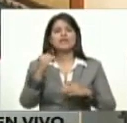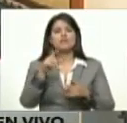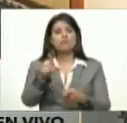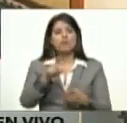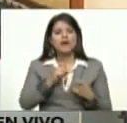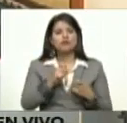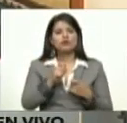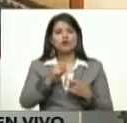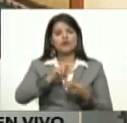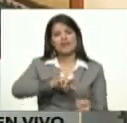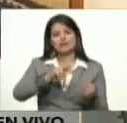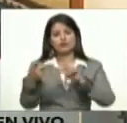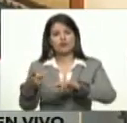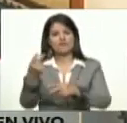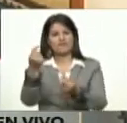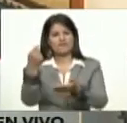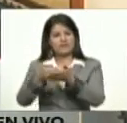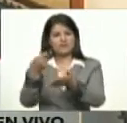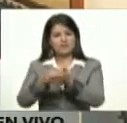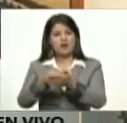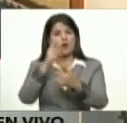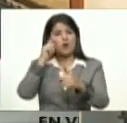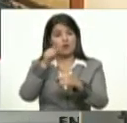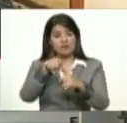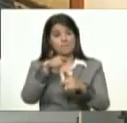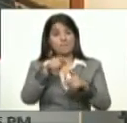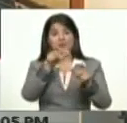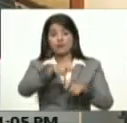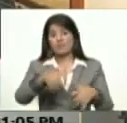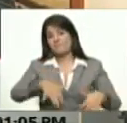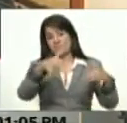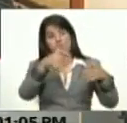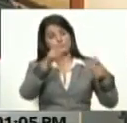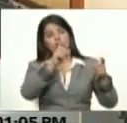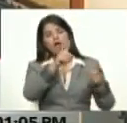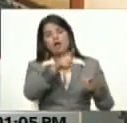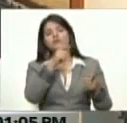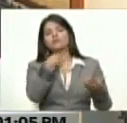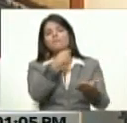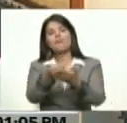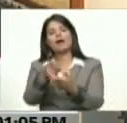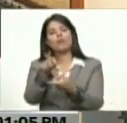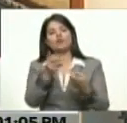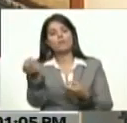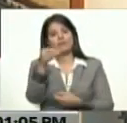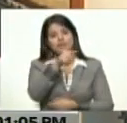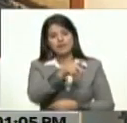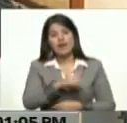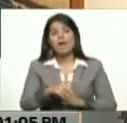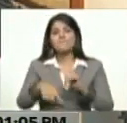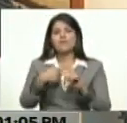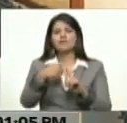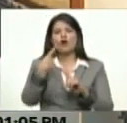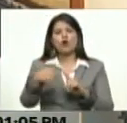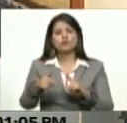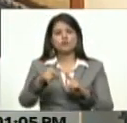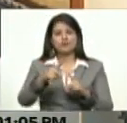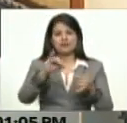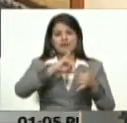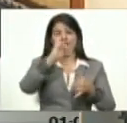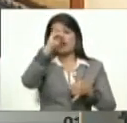transacciones financieras, va destinado a los grandes contribuyentes también. Y así como el ajuste por inflación se